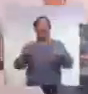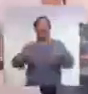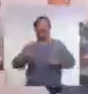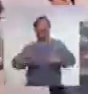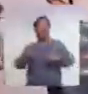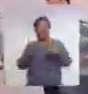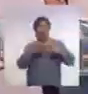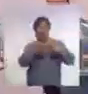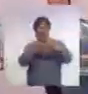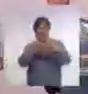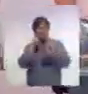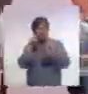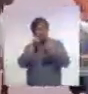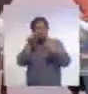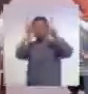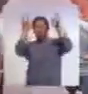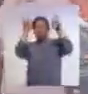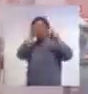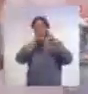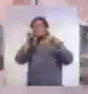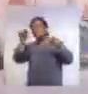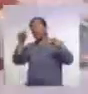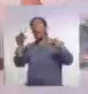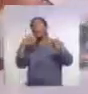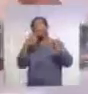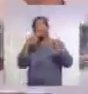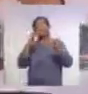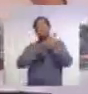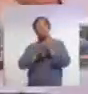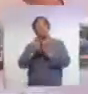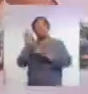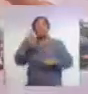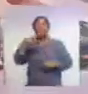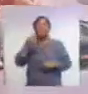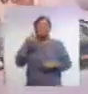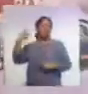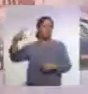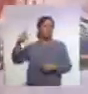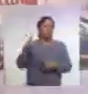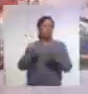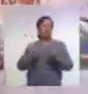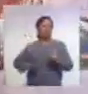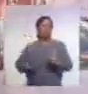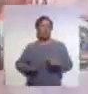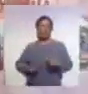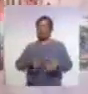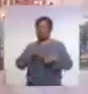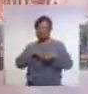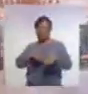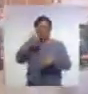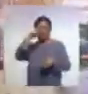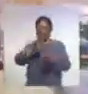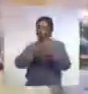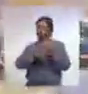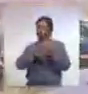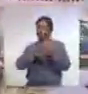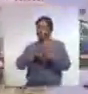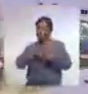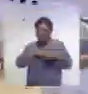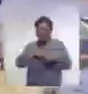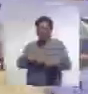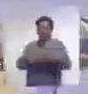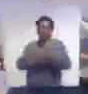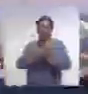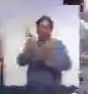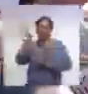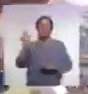Esta tendencia, resaltó, es favorable, sin embargo, su gobierno desarrolla acciones para mantener los indicadores. Sobre la distribución